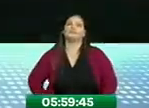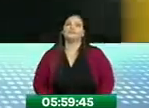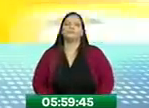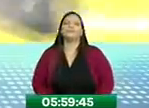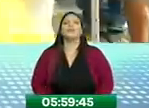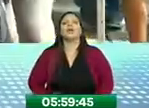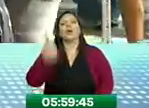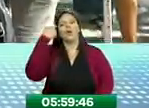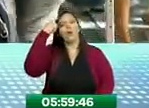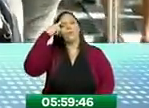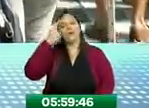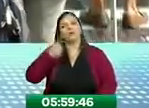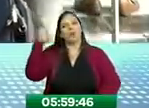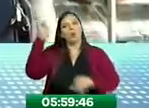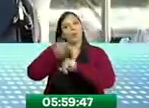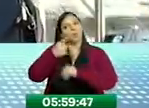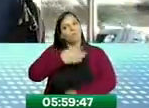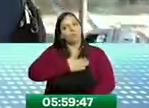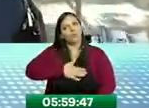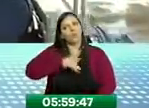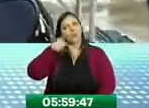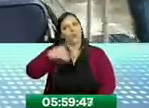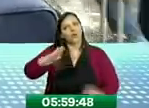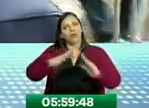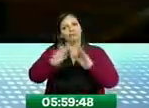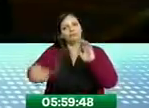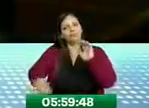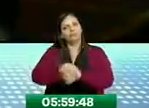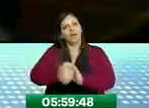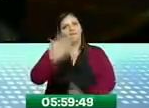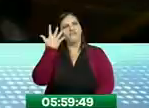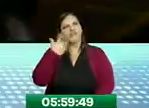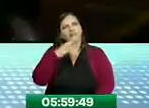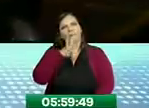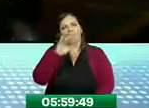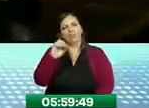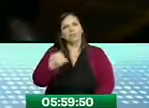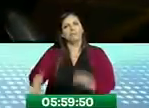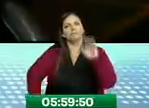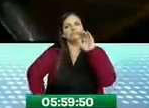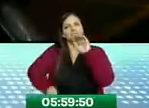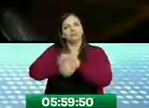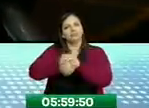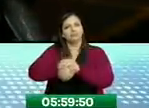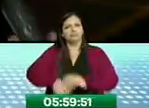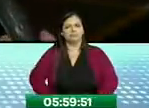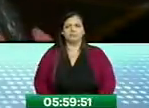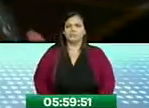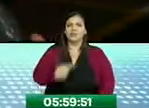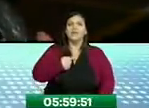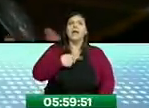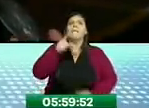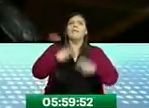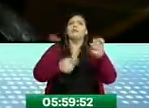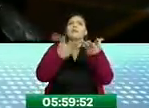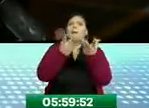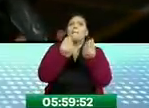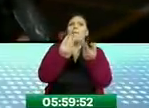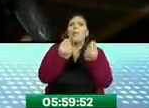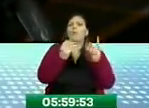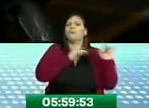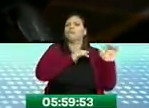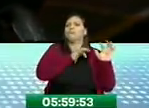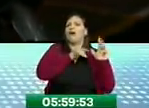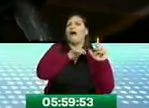la cuarentena. Ahí está lo que se veía mucho. Yo no entiendo por qué la gente iba de a tres o de a cuatro recibir a sus familiares y solamente